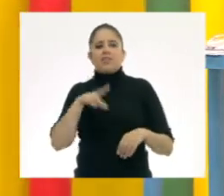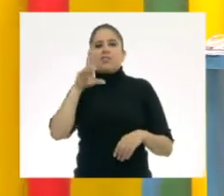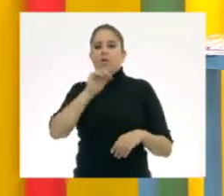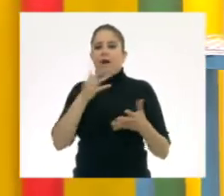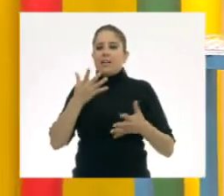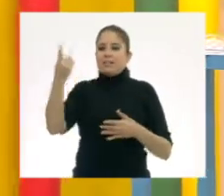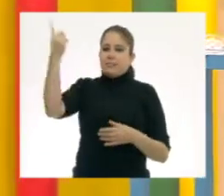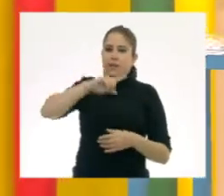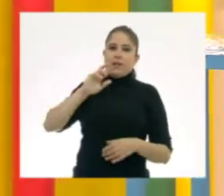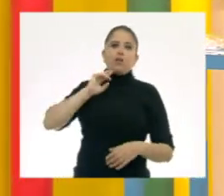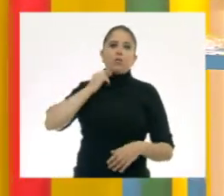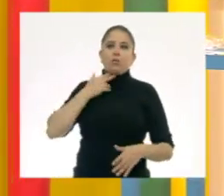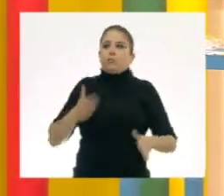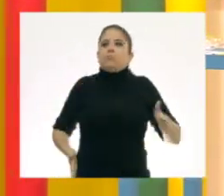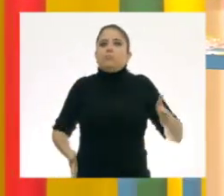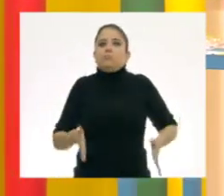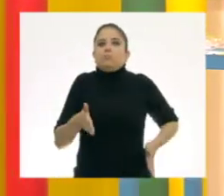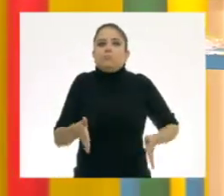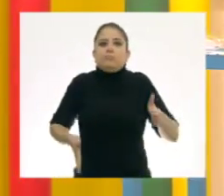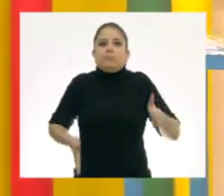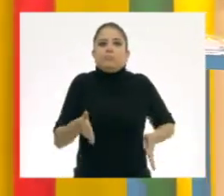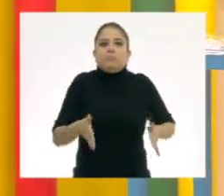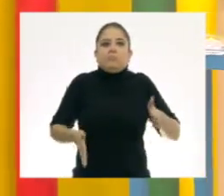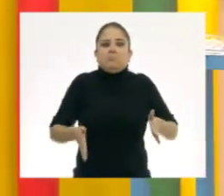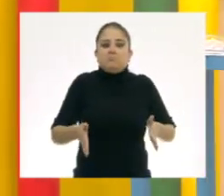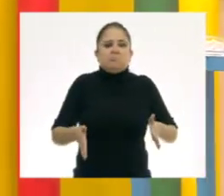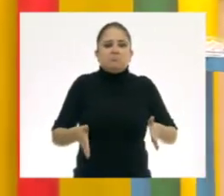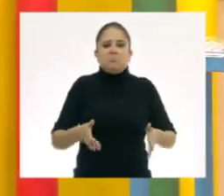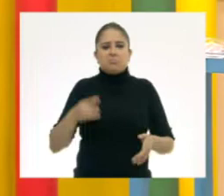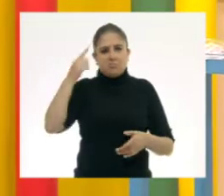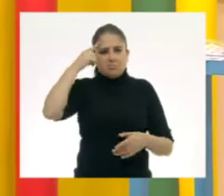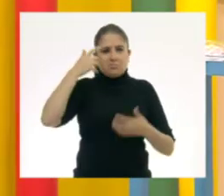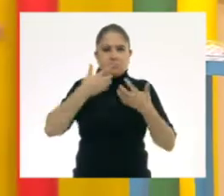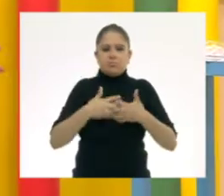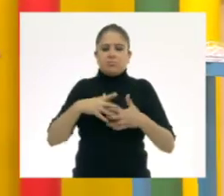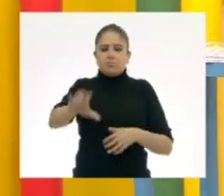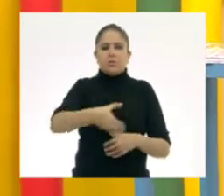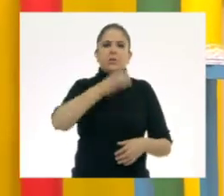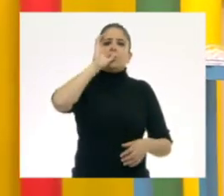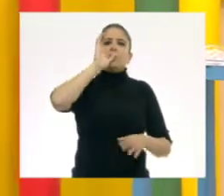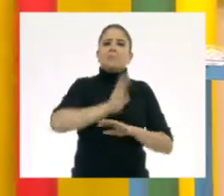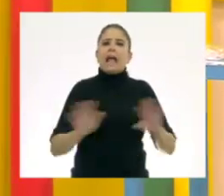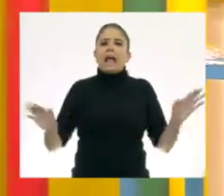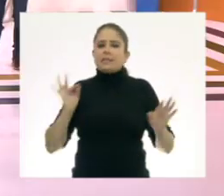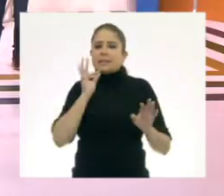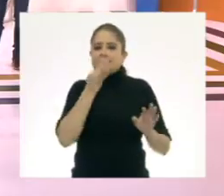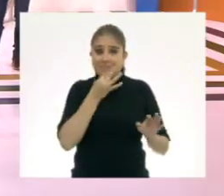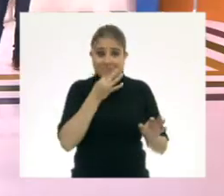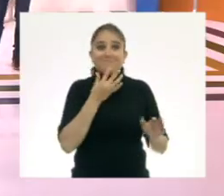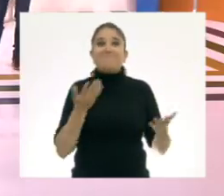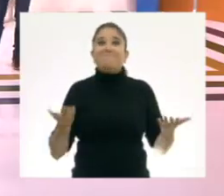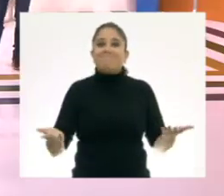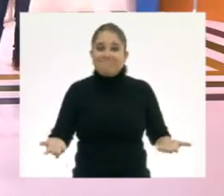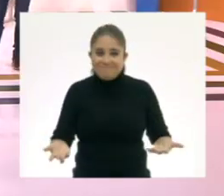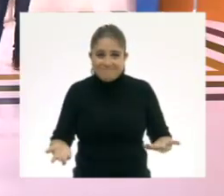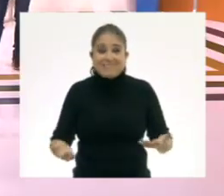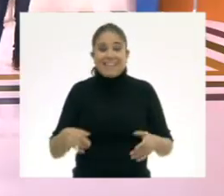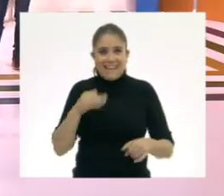brazos, tómalo, jálalo y toma agua. Exactamente. Y bueno, para